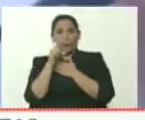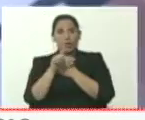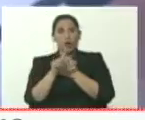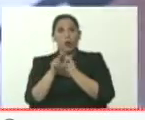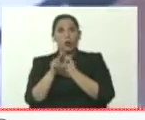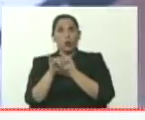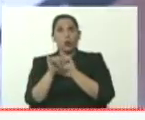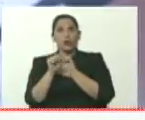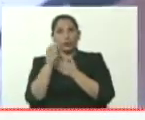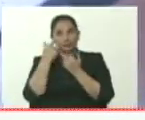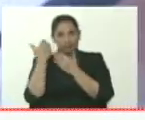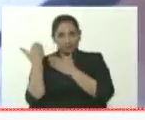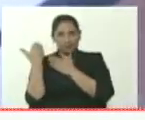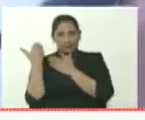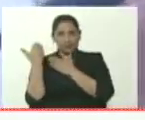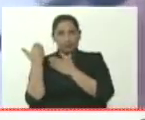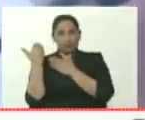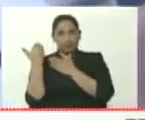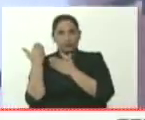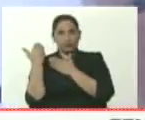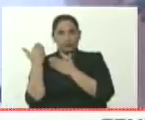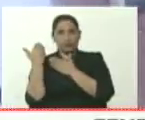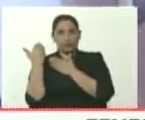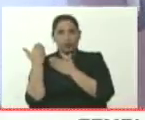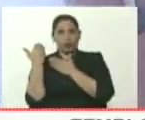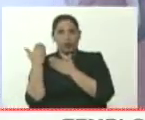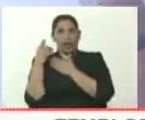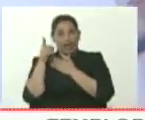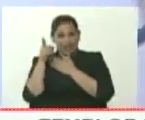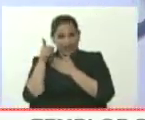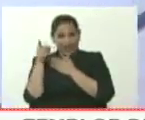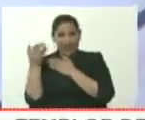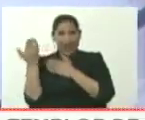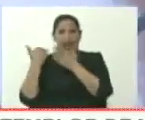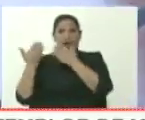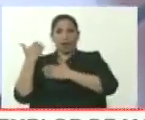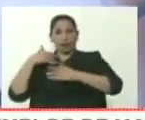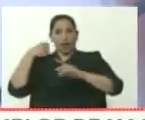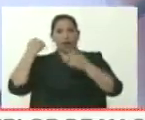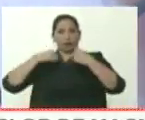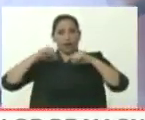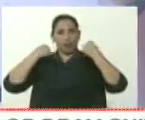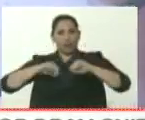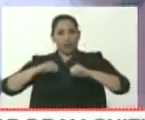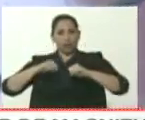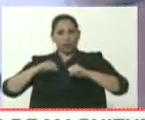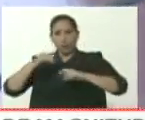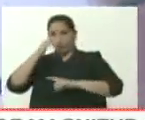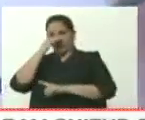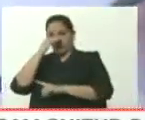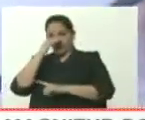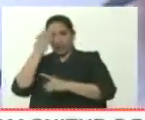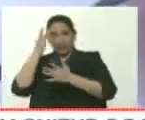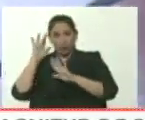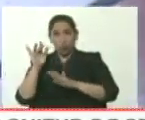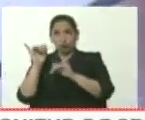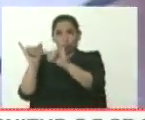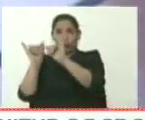Peñaranda, que recibió entrenamiento paramilitar, según su propia confesión,